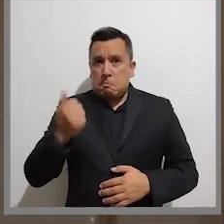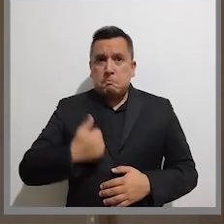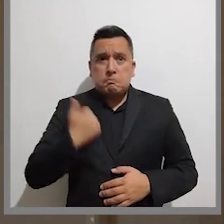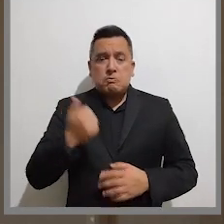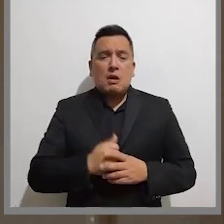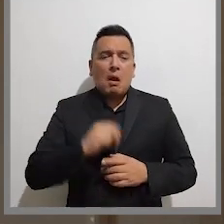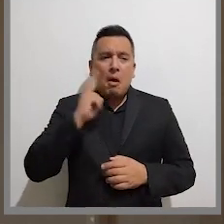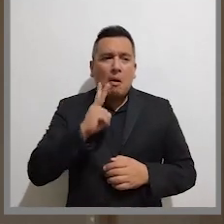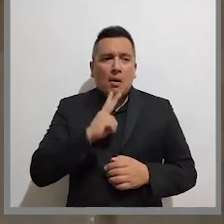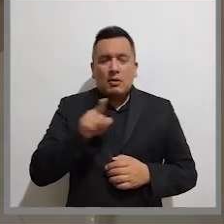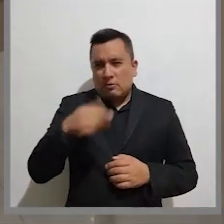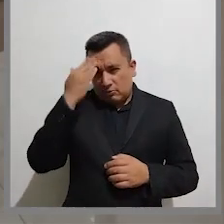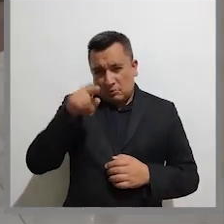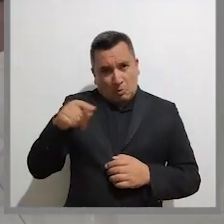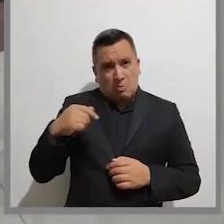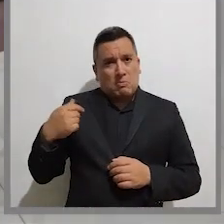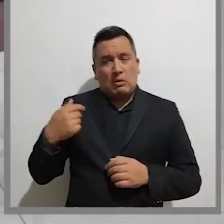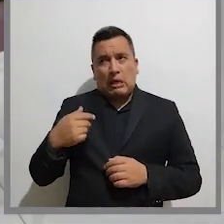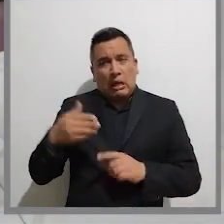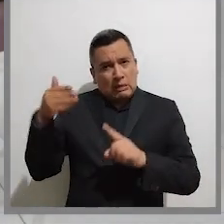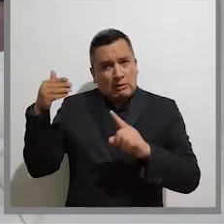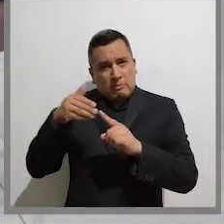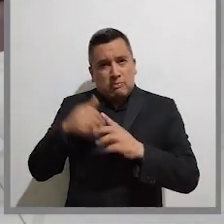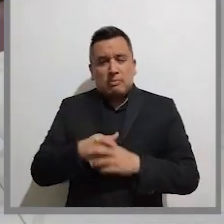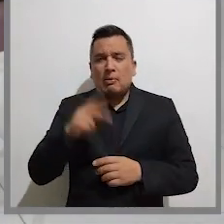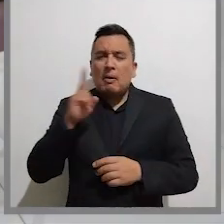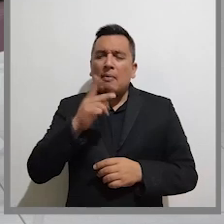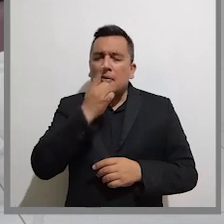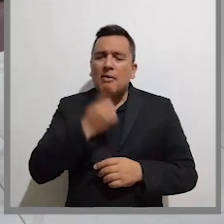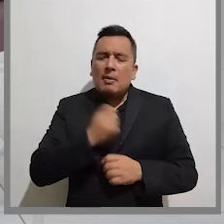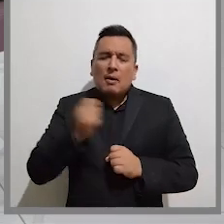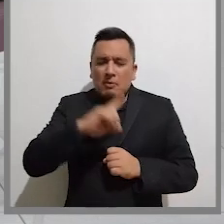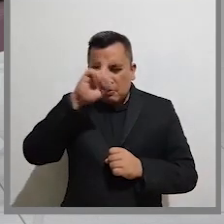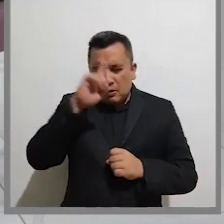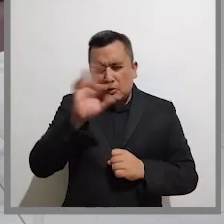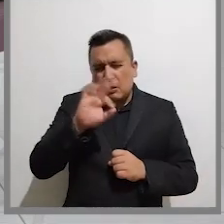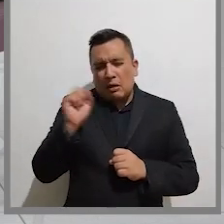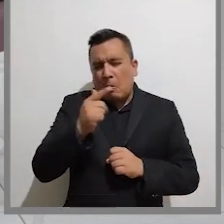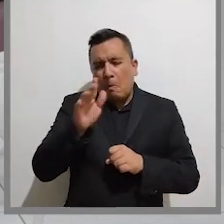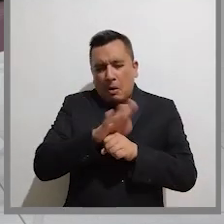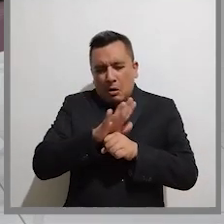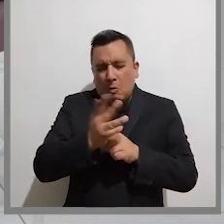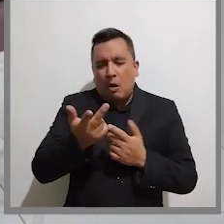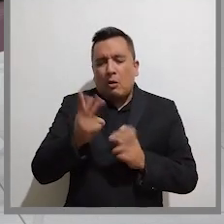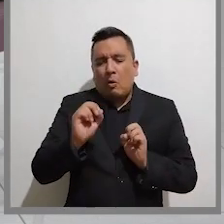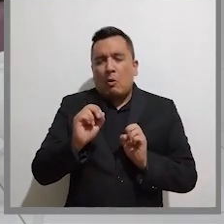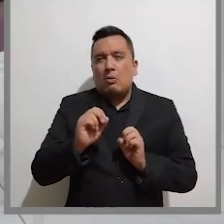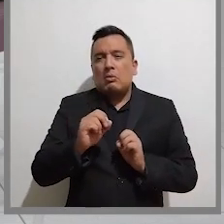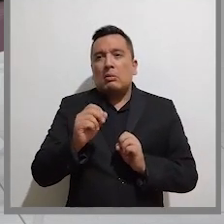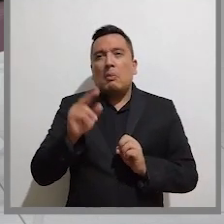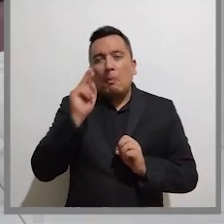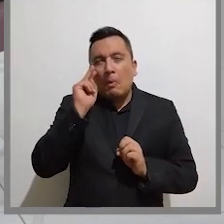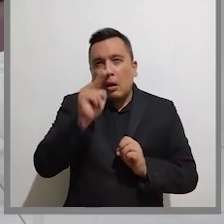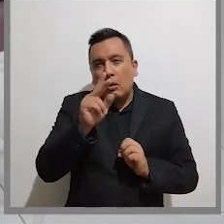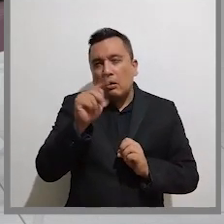consejera, y pedirte si sabemos que has trabajado mucho en este tema. ¿Nos pudieras dar algunas recomendaciones de algunas series que, por ejemplo, hablen